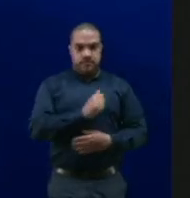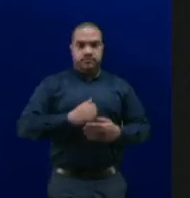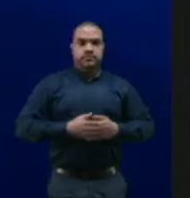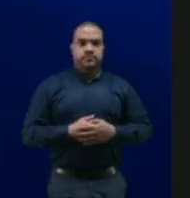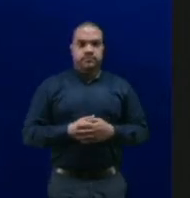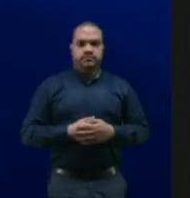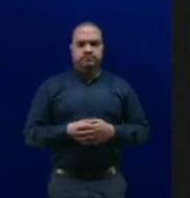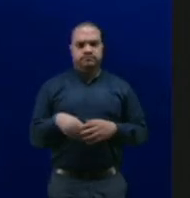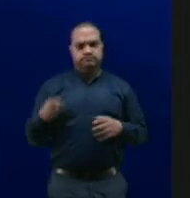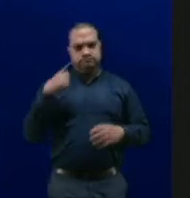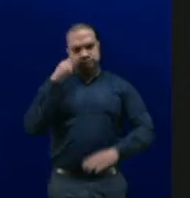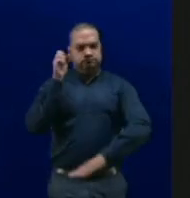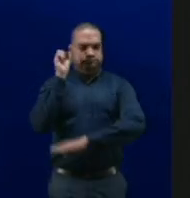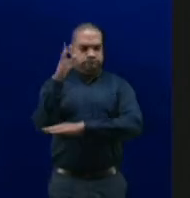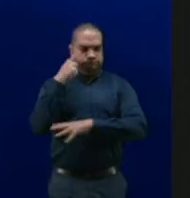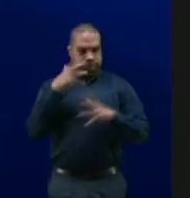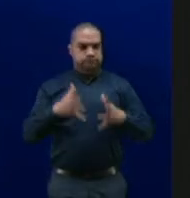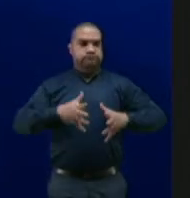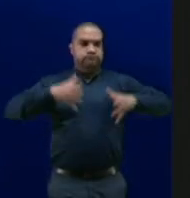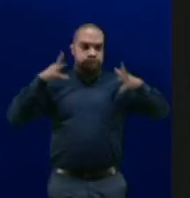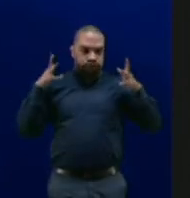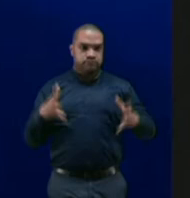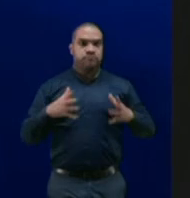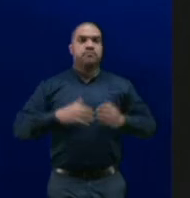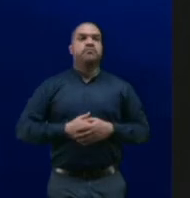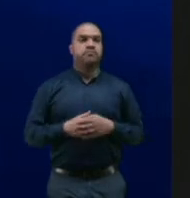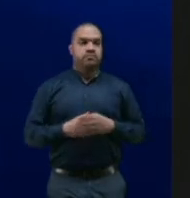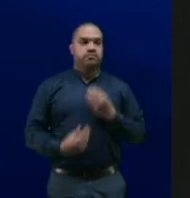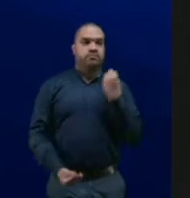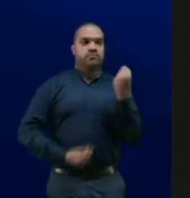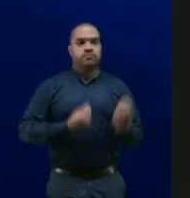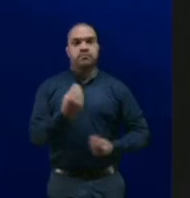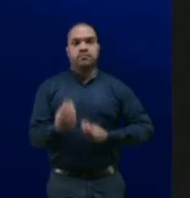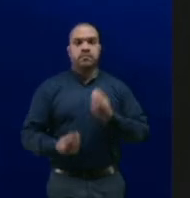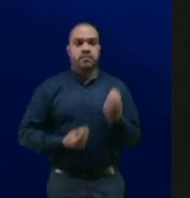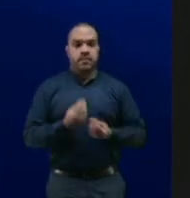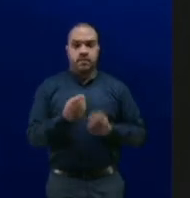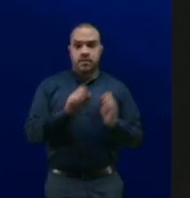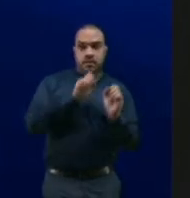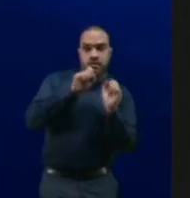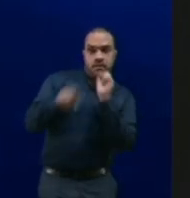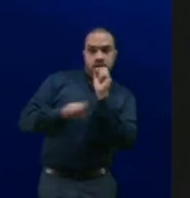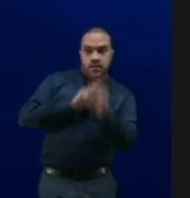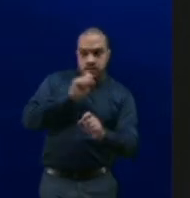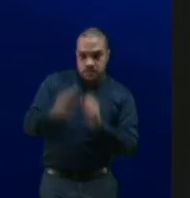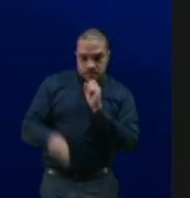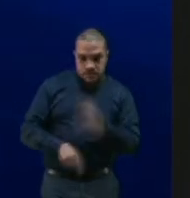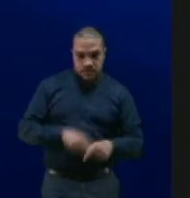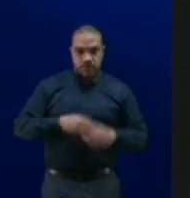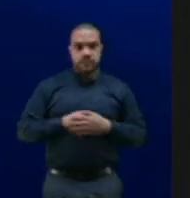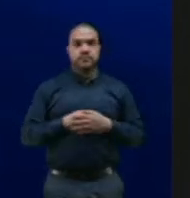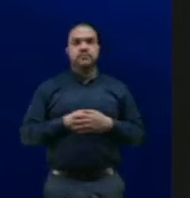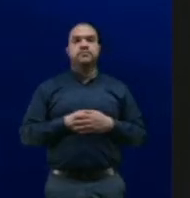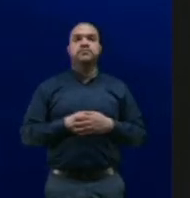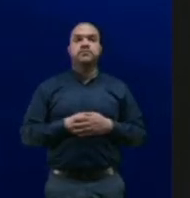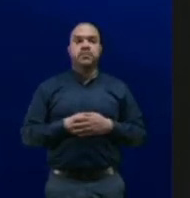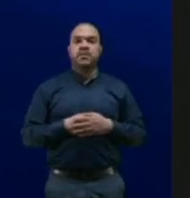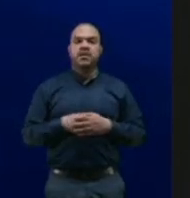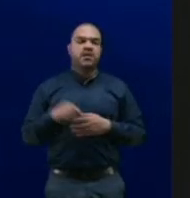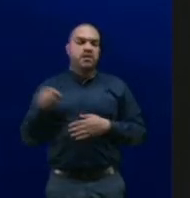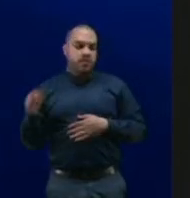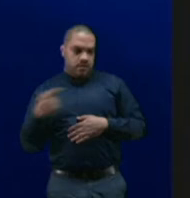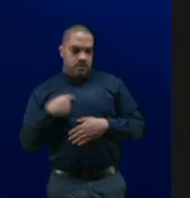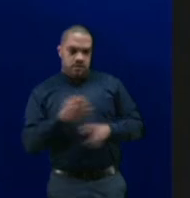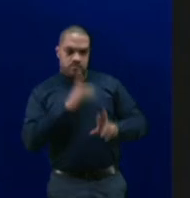Así que ahora pasará Uri. Una de las preguntas que quiero que él presente, él responda en